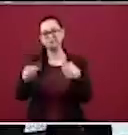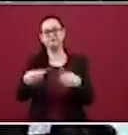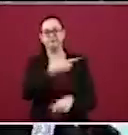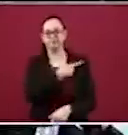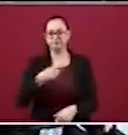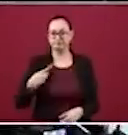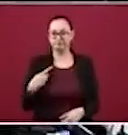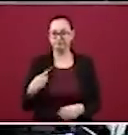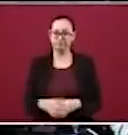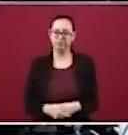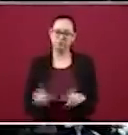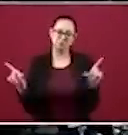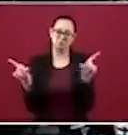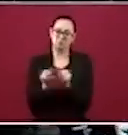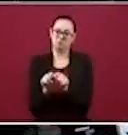Es lo que puedo comentar.